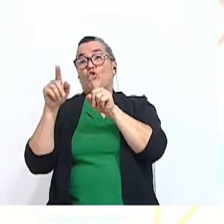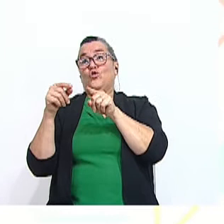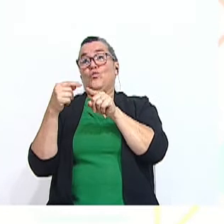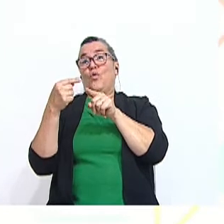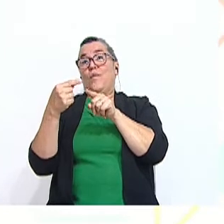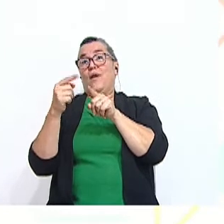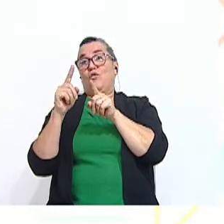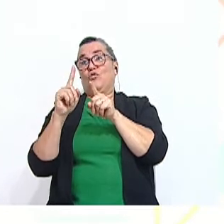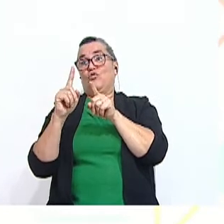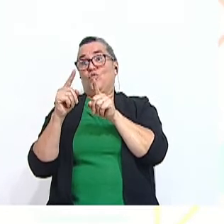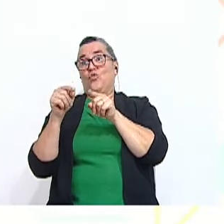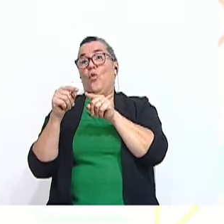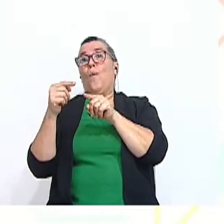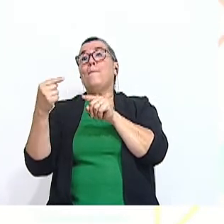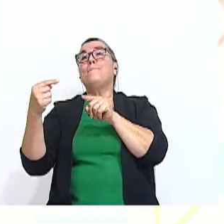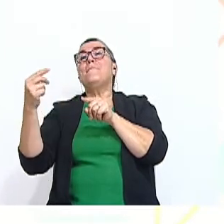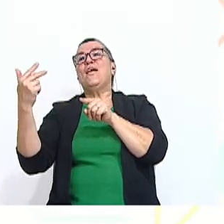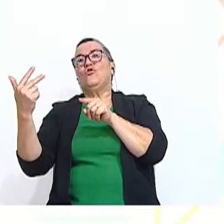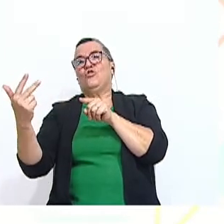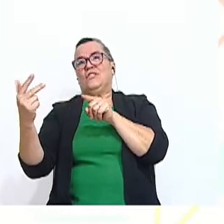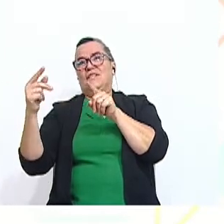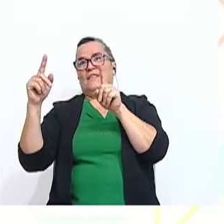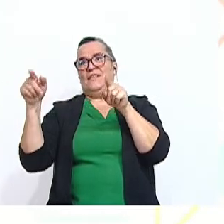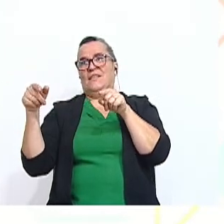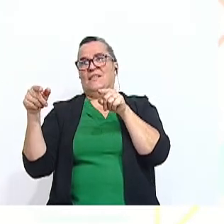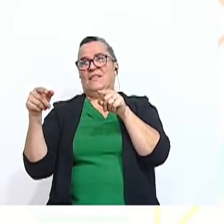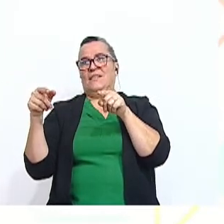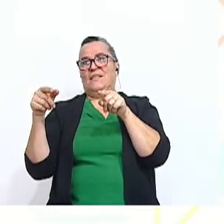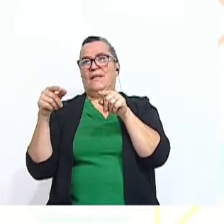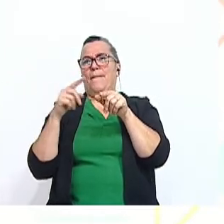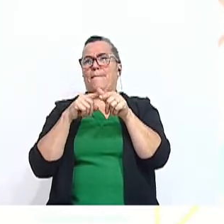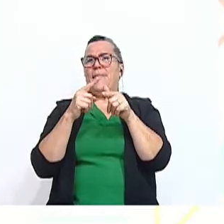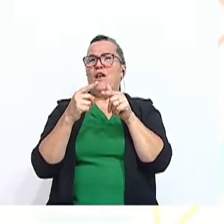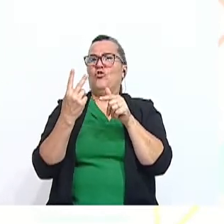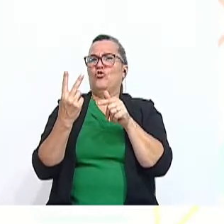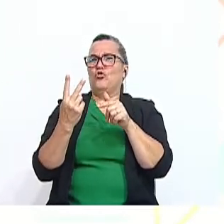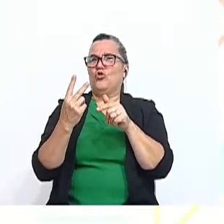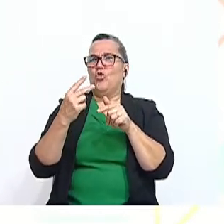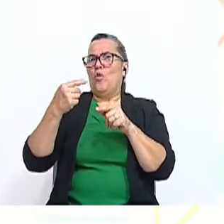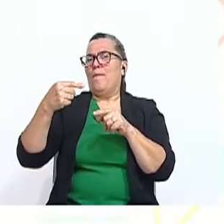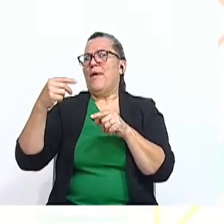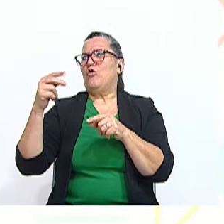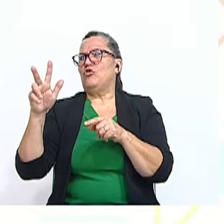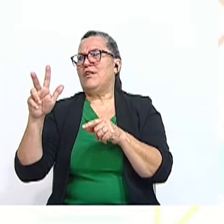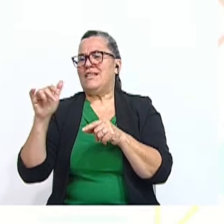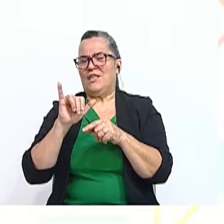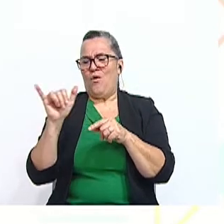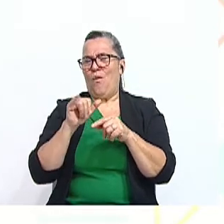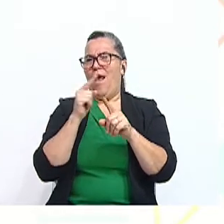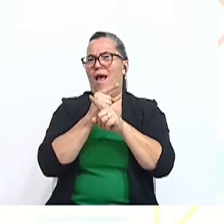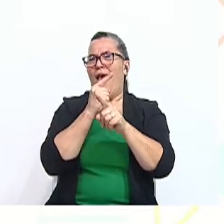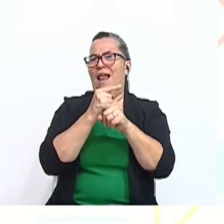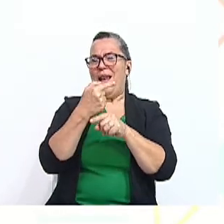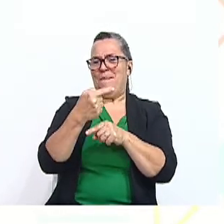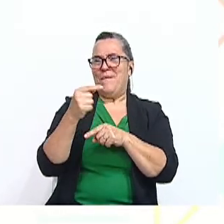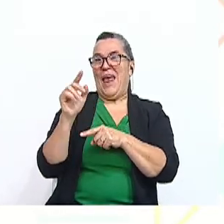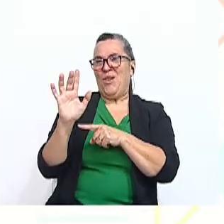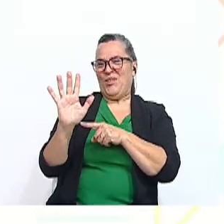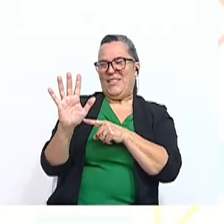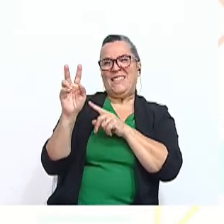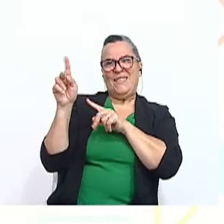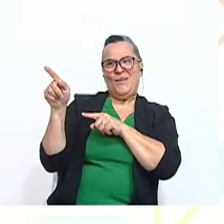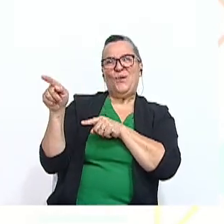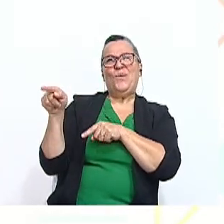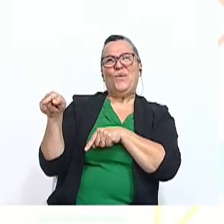2 por -1 menos 2 menos 3. Correcto, -5. Ahora hay que